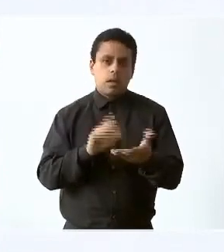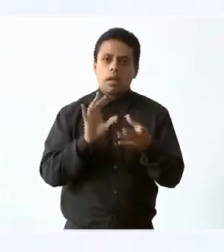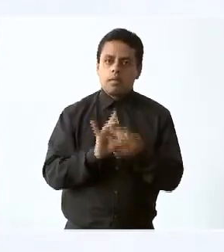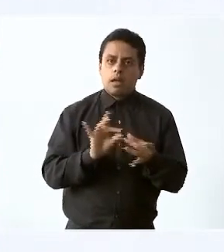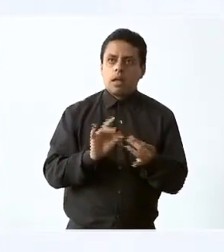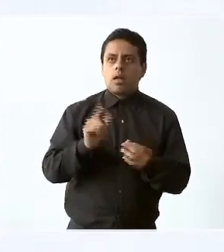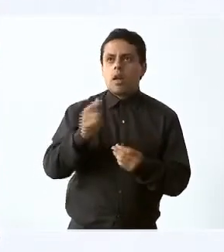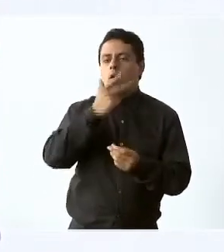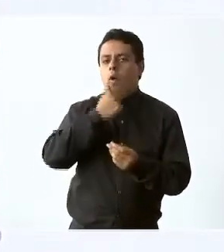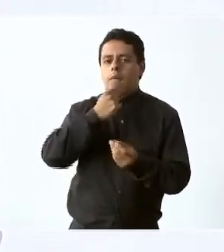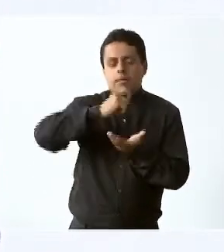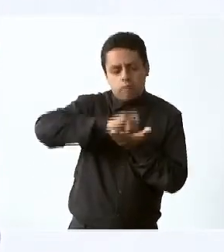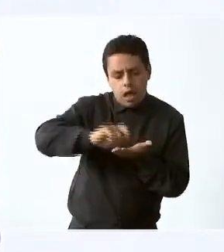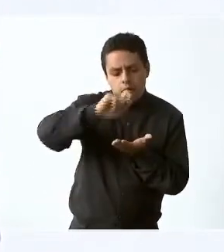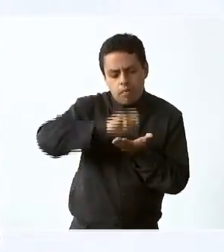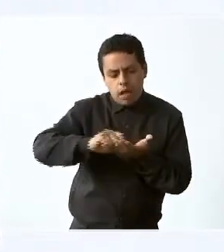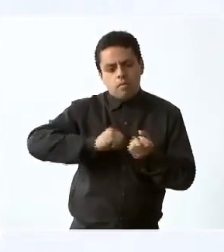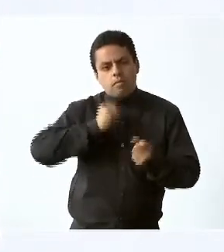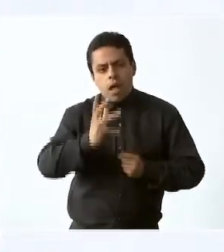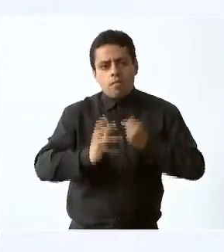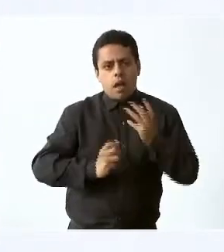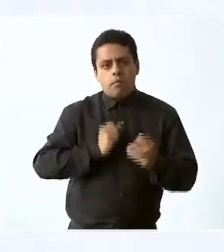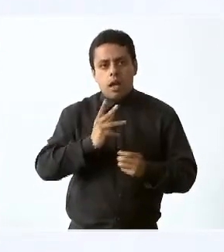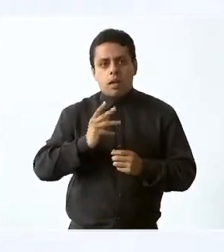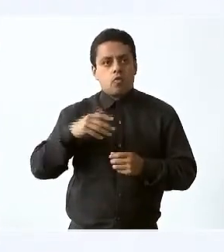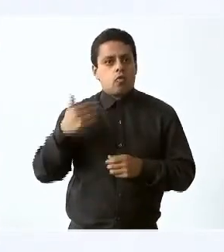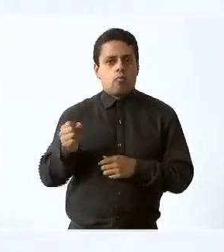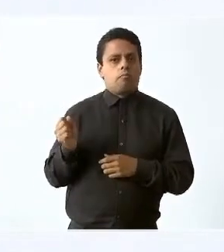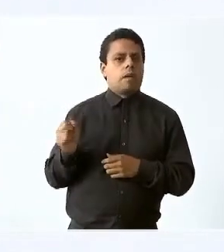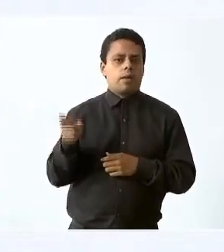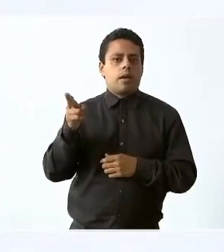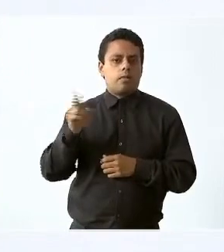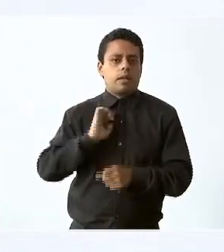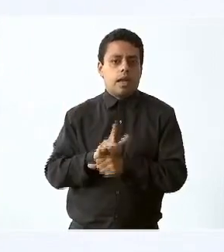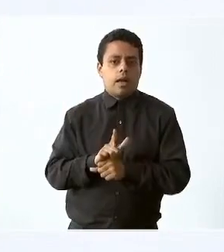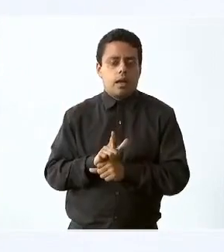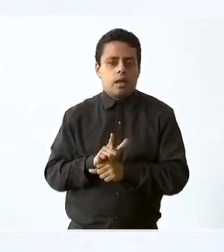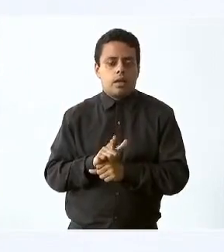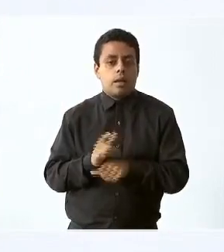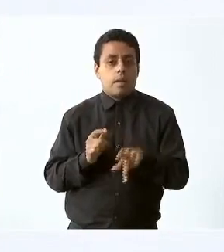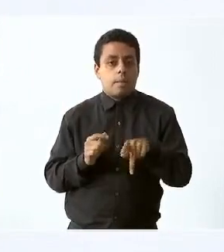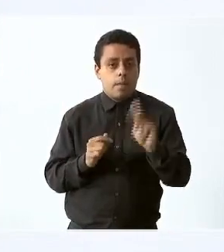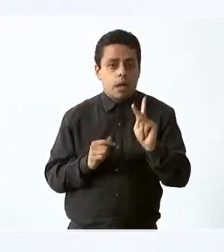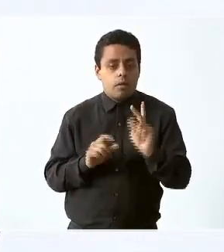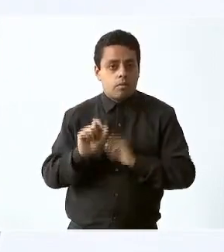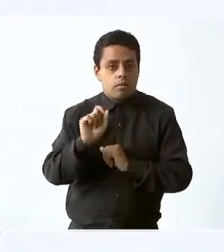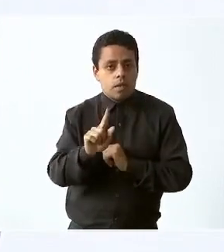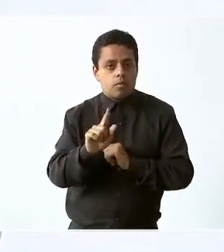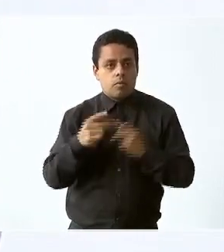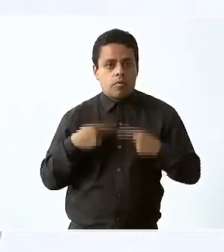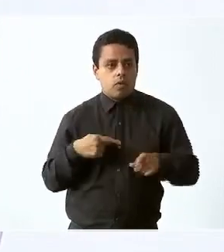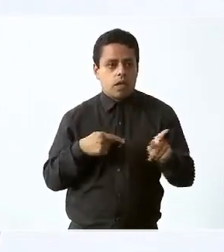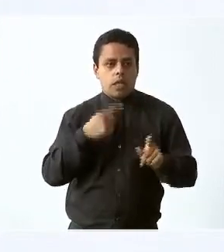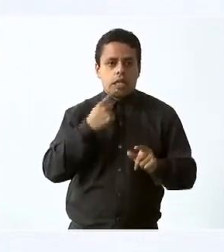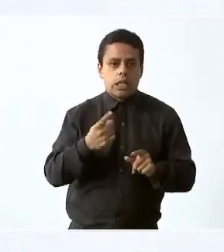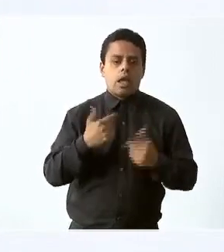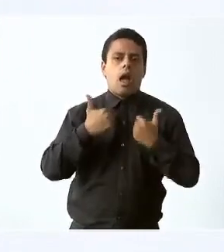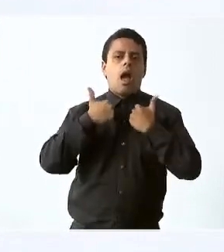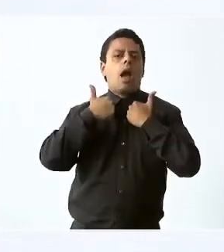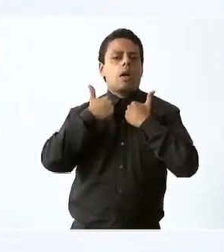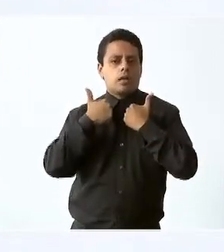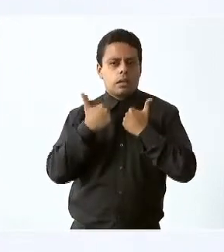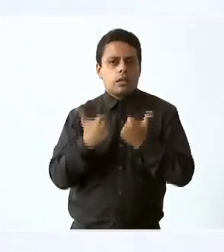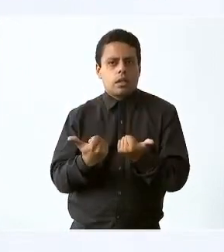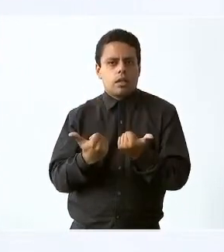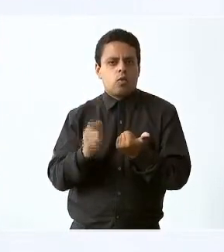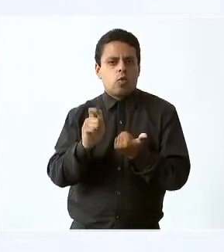un poeta nacional un honor oficial, pero también voces que lo entienden